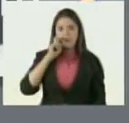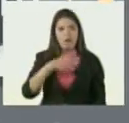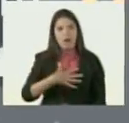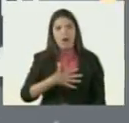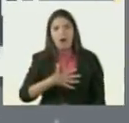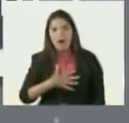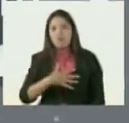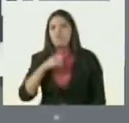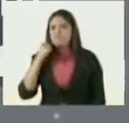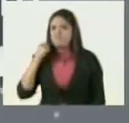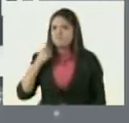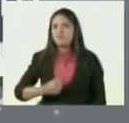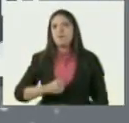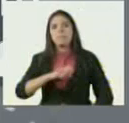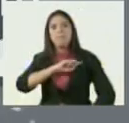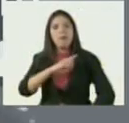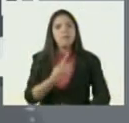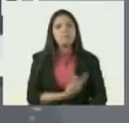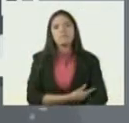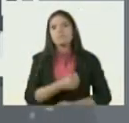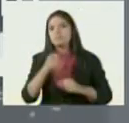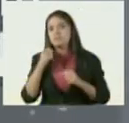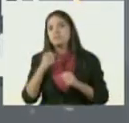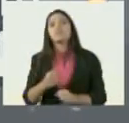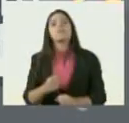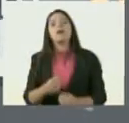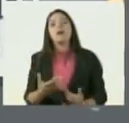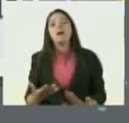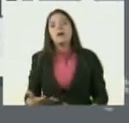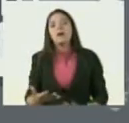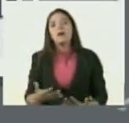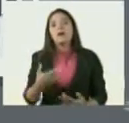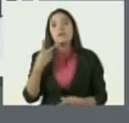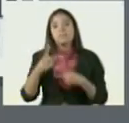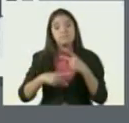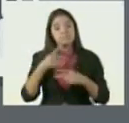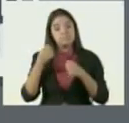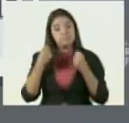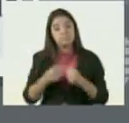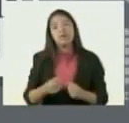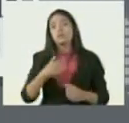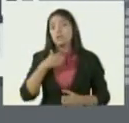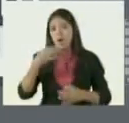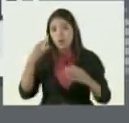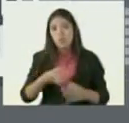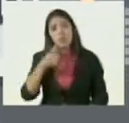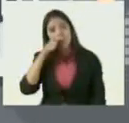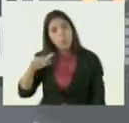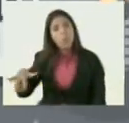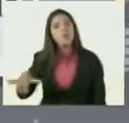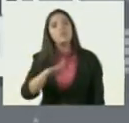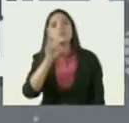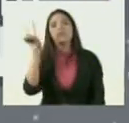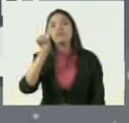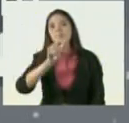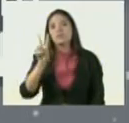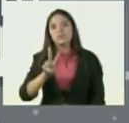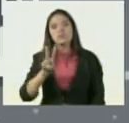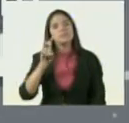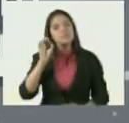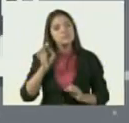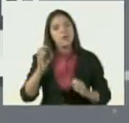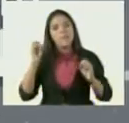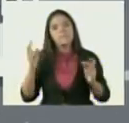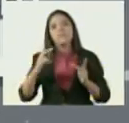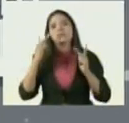la firmeza y la valentía con que has manejado esta situación y estoy seguro que el pueblo venezolano saldrá